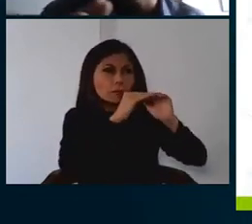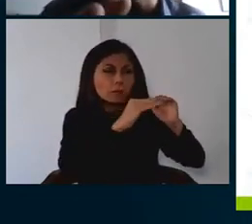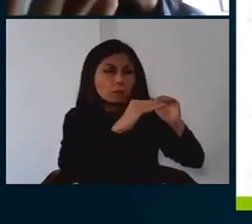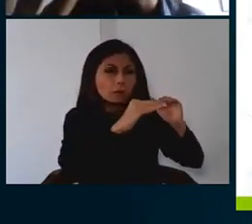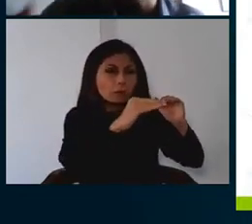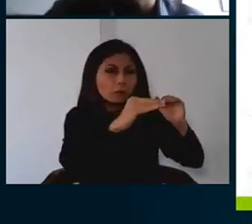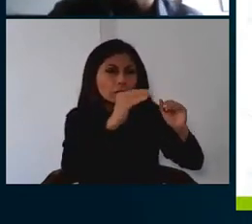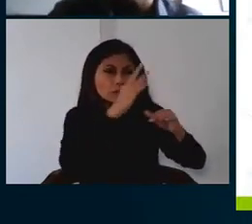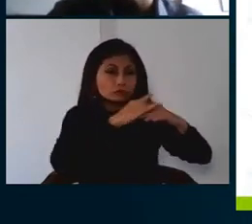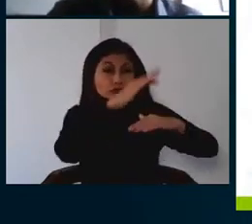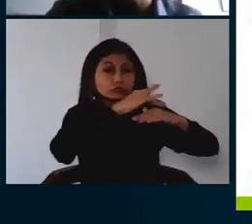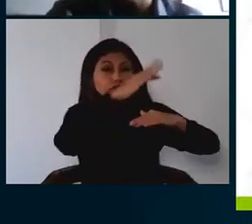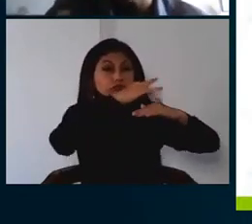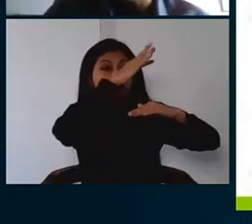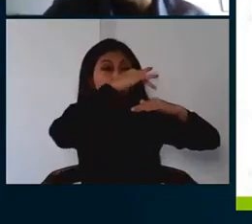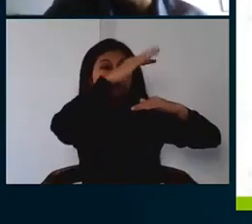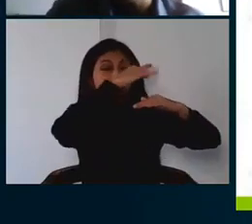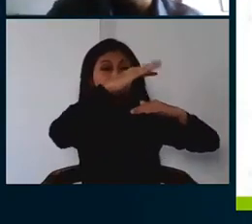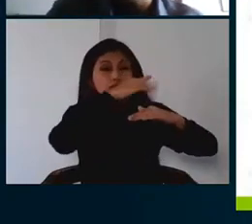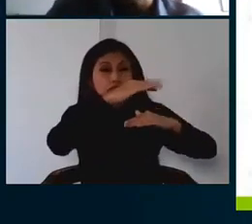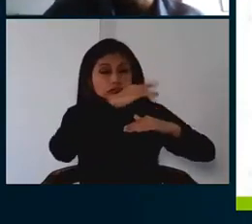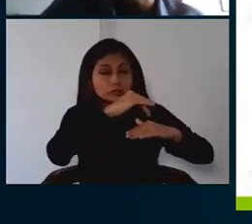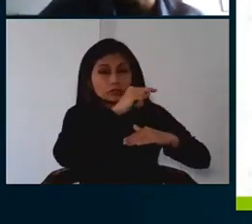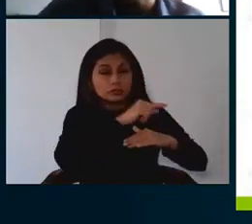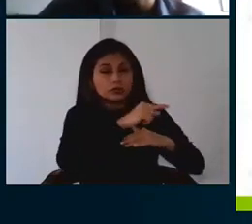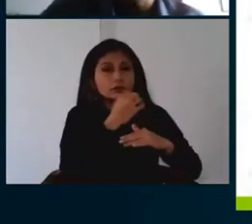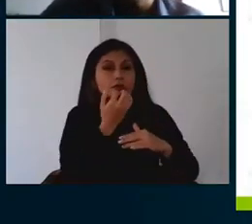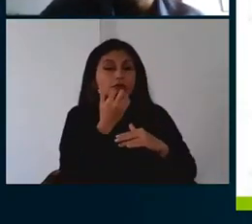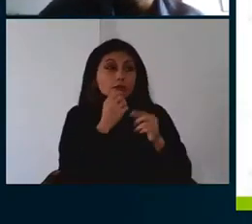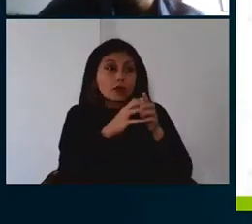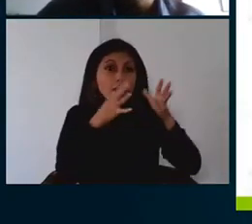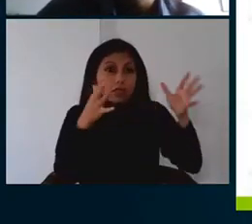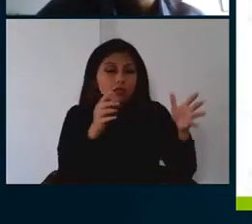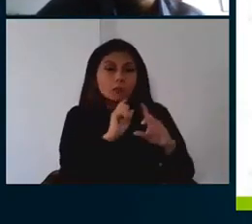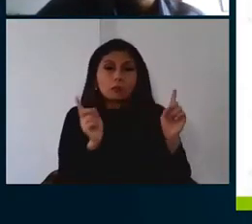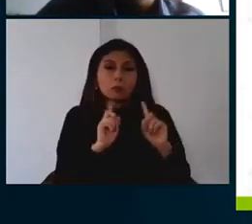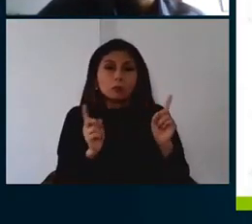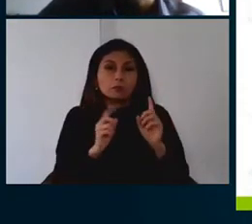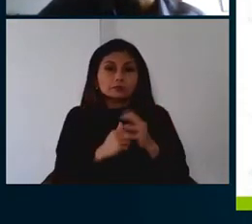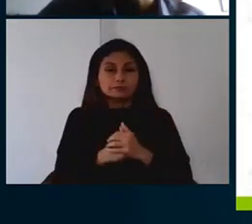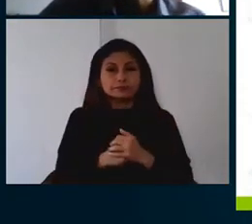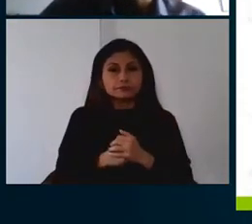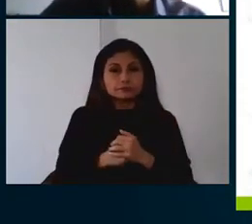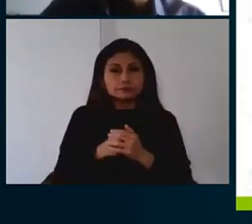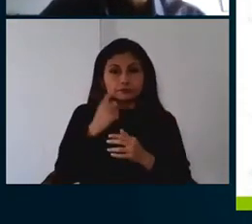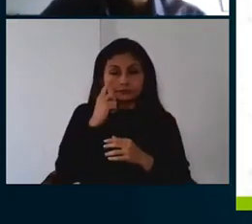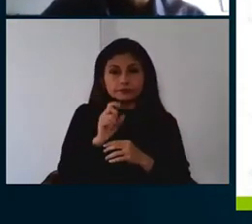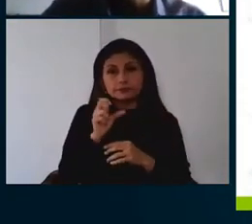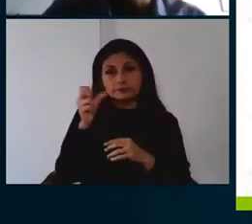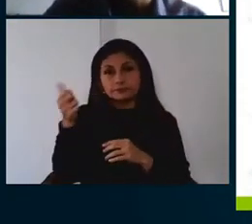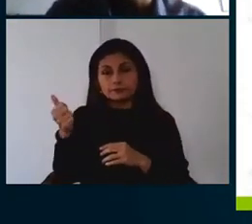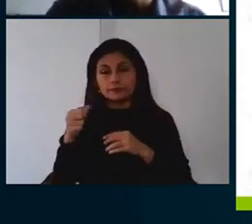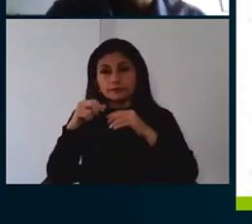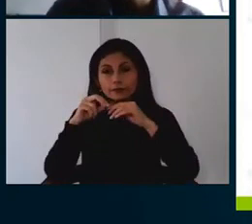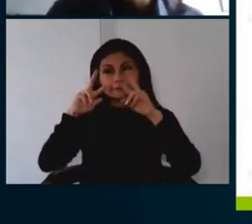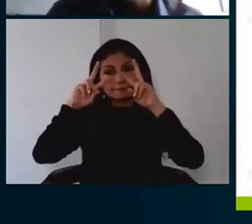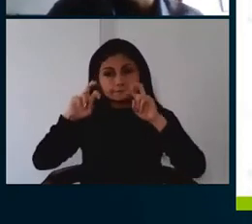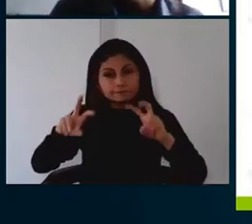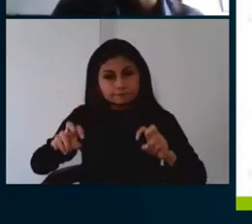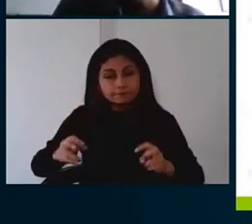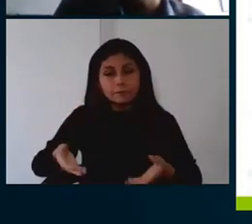la perturbación de la superficie del agua no es tan grande. Y ya cuando se entra a analizar en